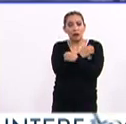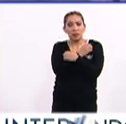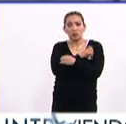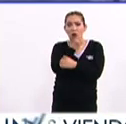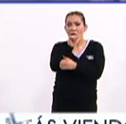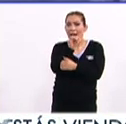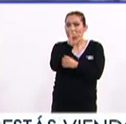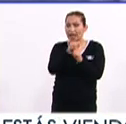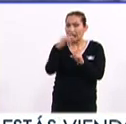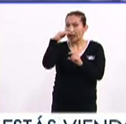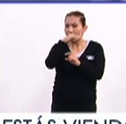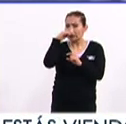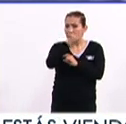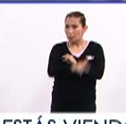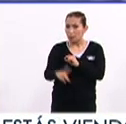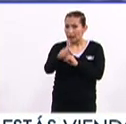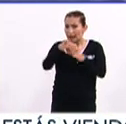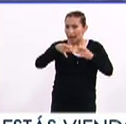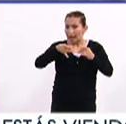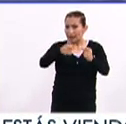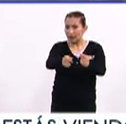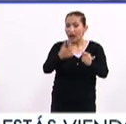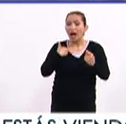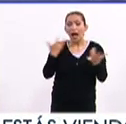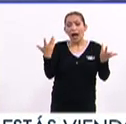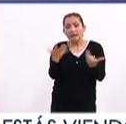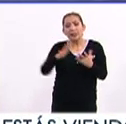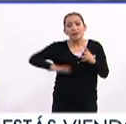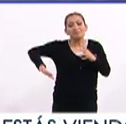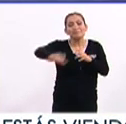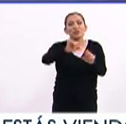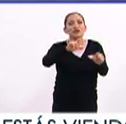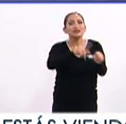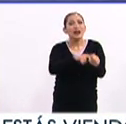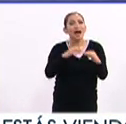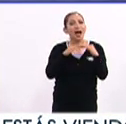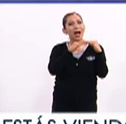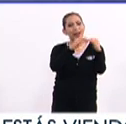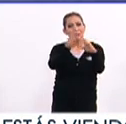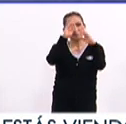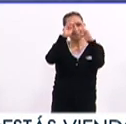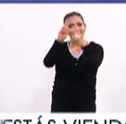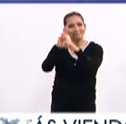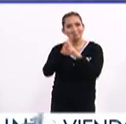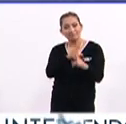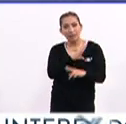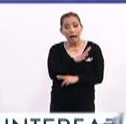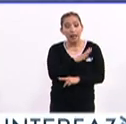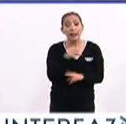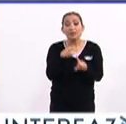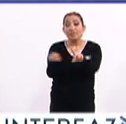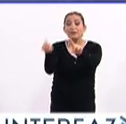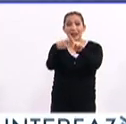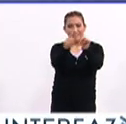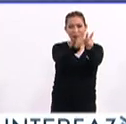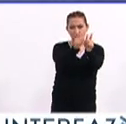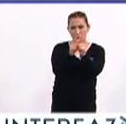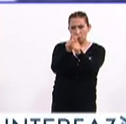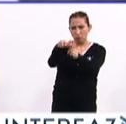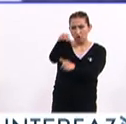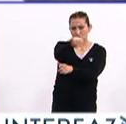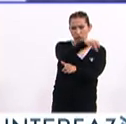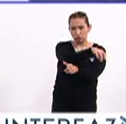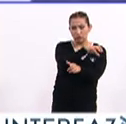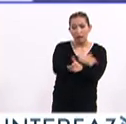laica, pública, gratuita y de calidad, se construya una sociedad democrática y respetuosa, en la que los diferentes grupos